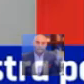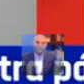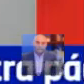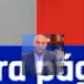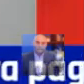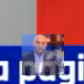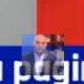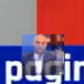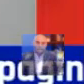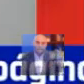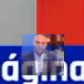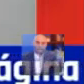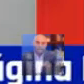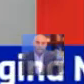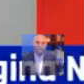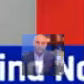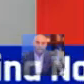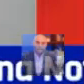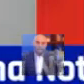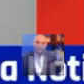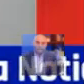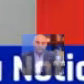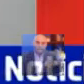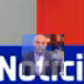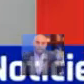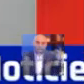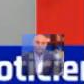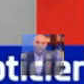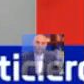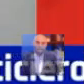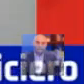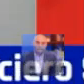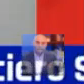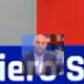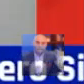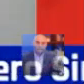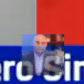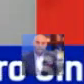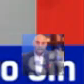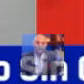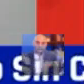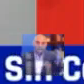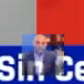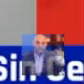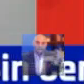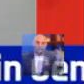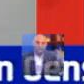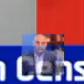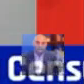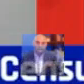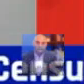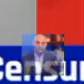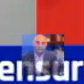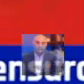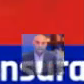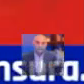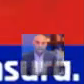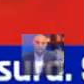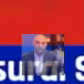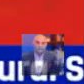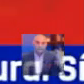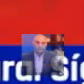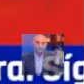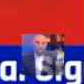a todos estos personajes, pues hipócritamente mochos, querido Vicente. Así es, maestro